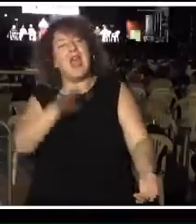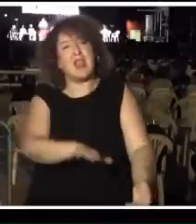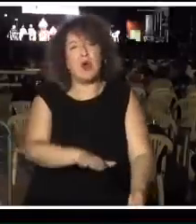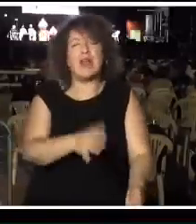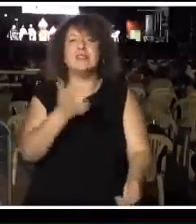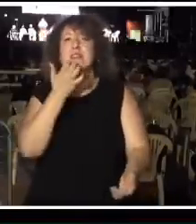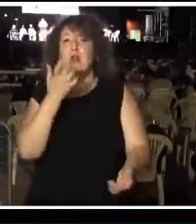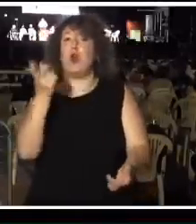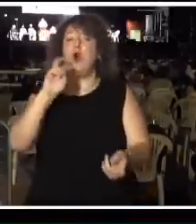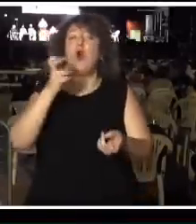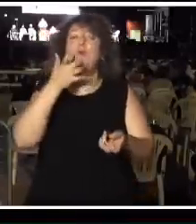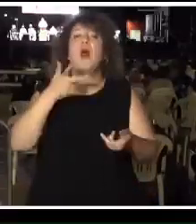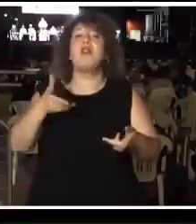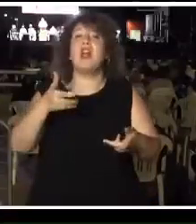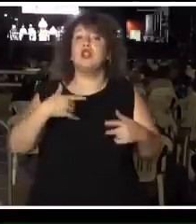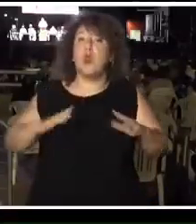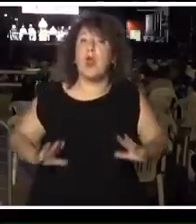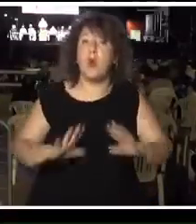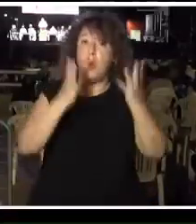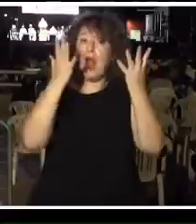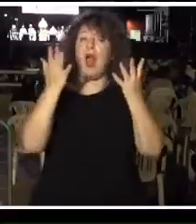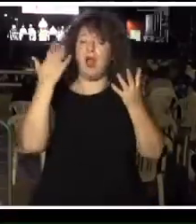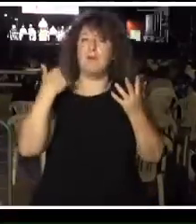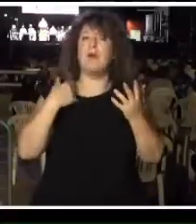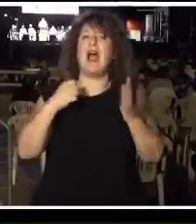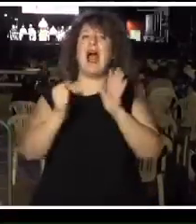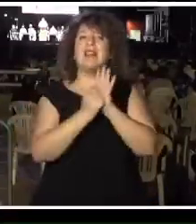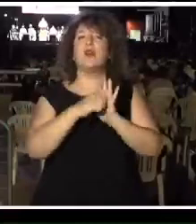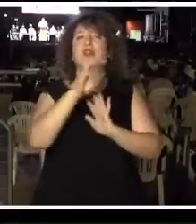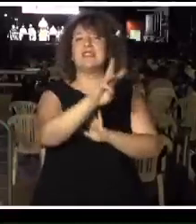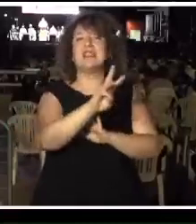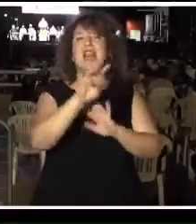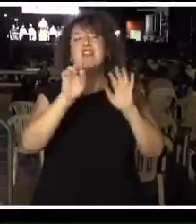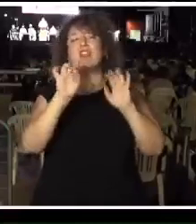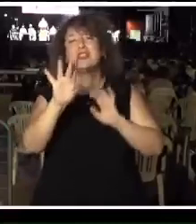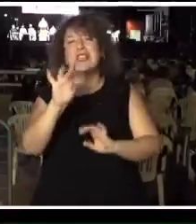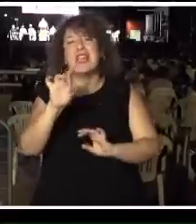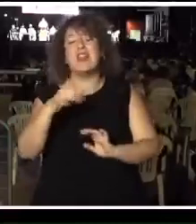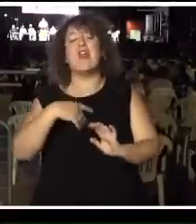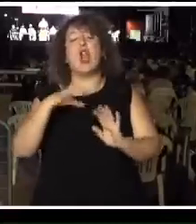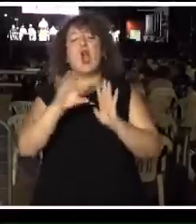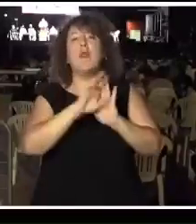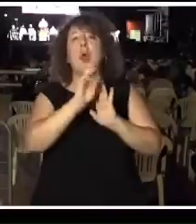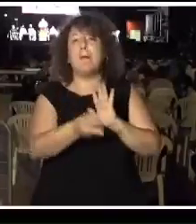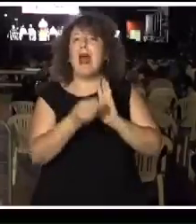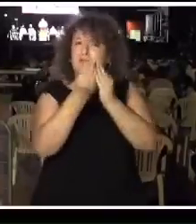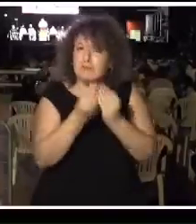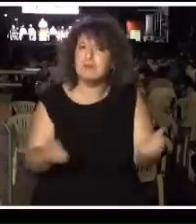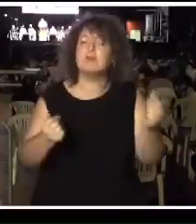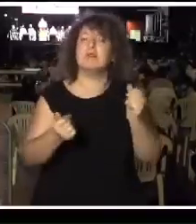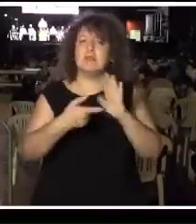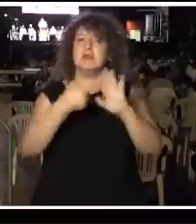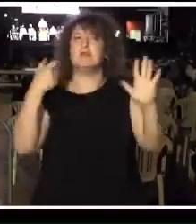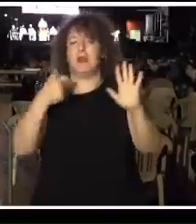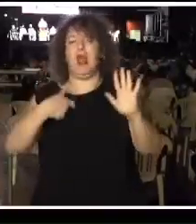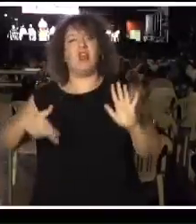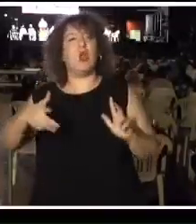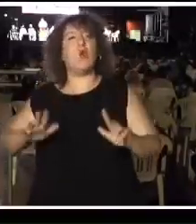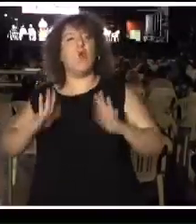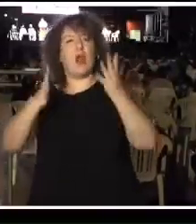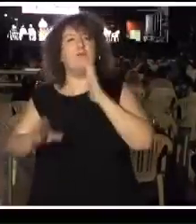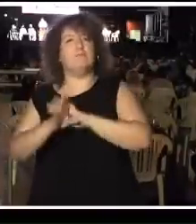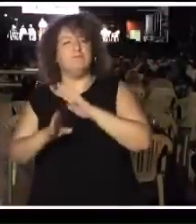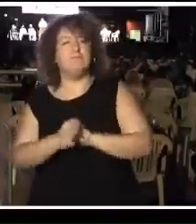como el derecho de huelga con la derogación del artículo 315 del Código Penal. Además de la ley contra el